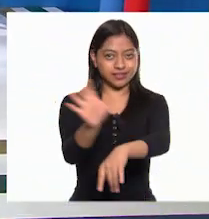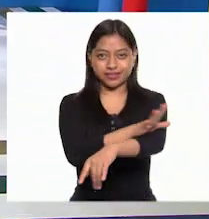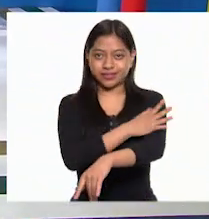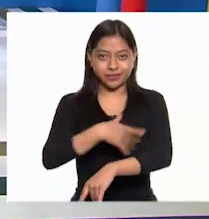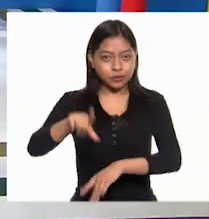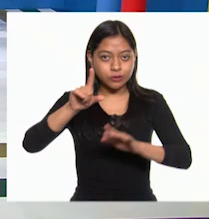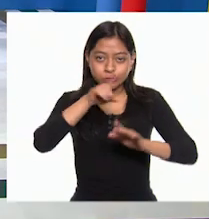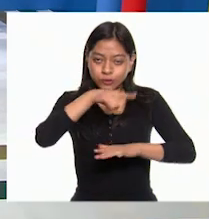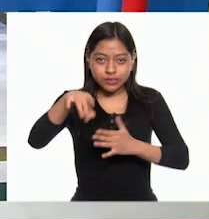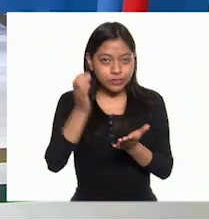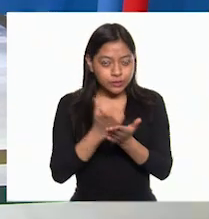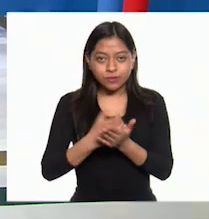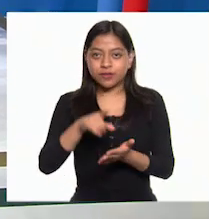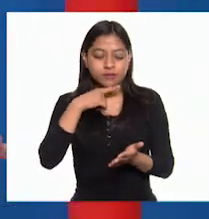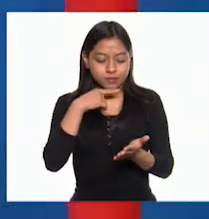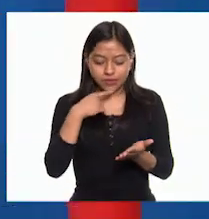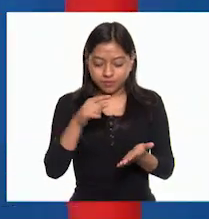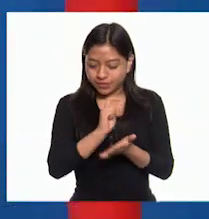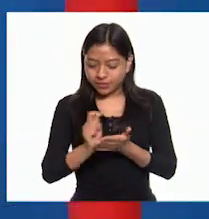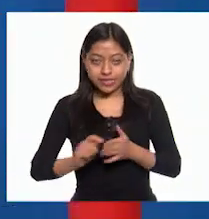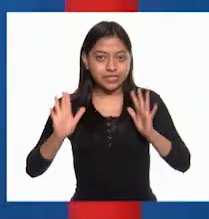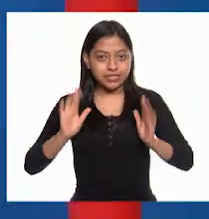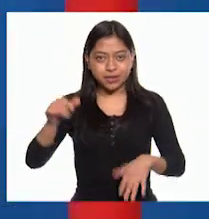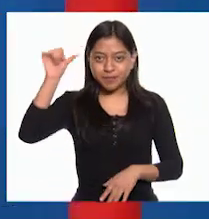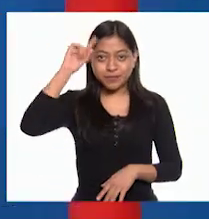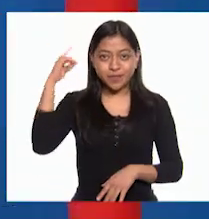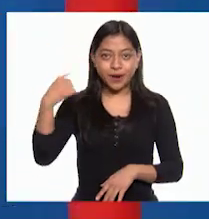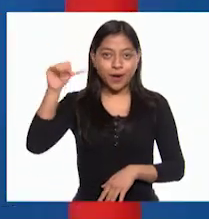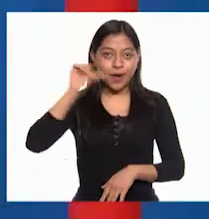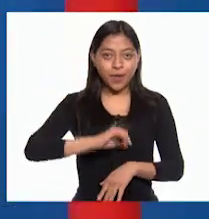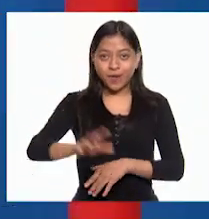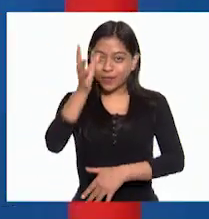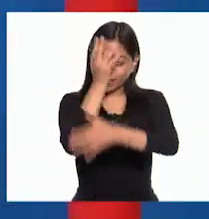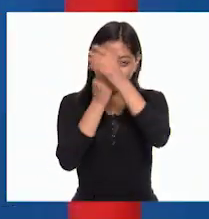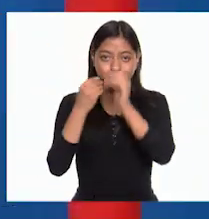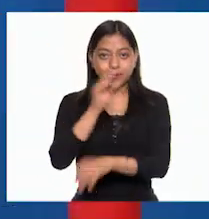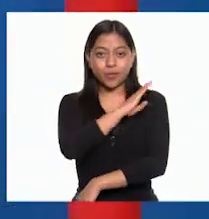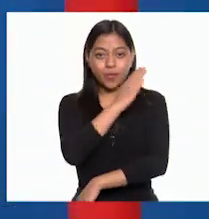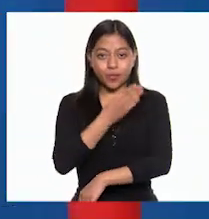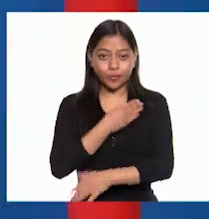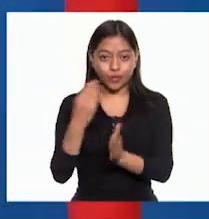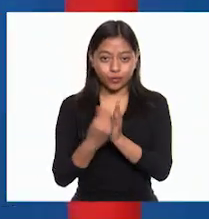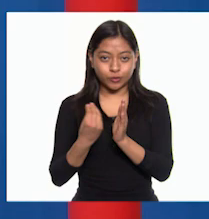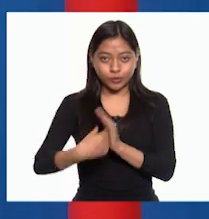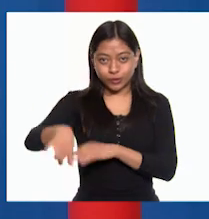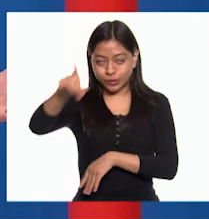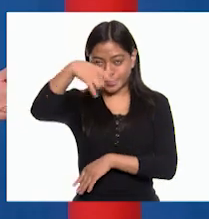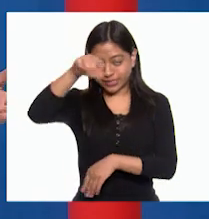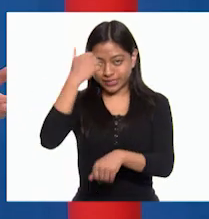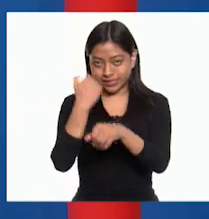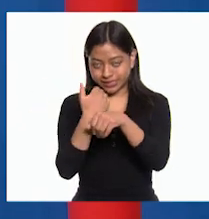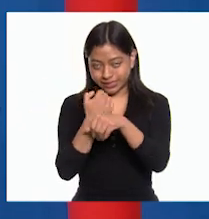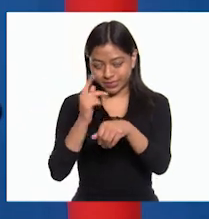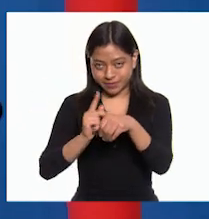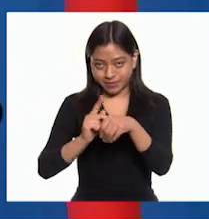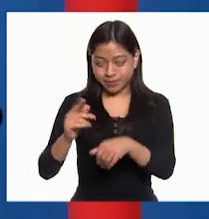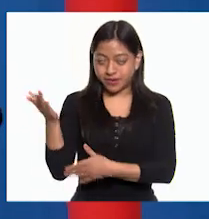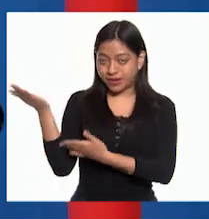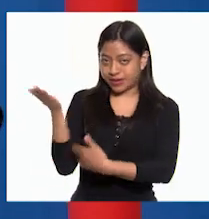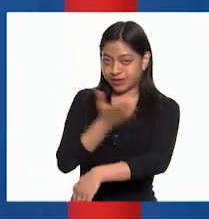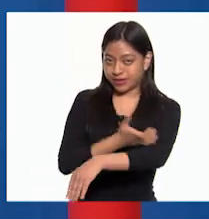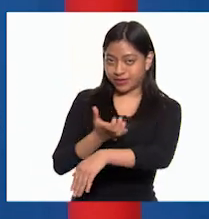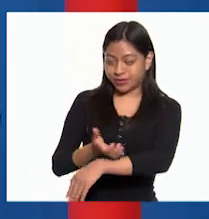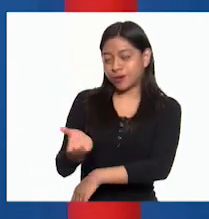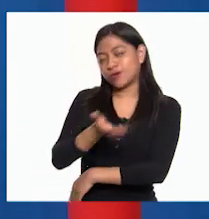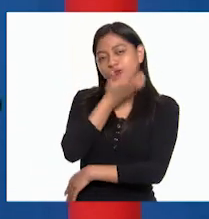su material y todas las ganas listas para comenzar con esta sesión de español para sexto grado, para lo cual nos acompaña como siempre